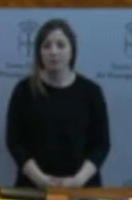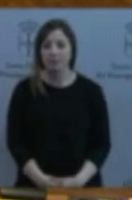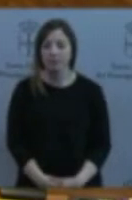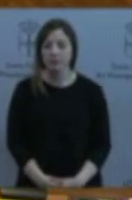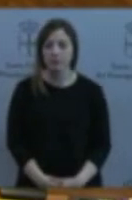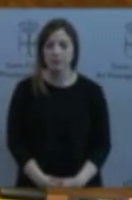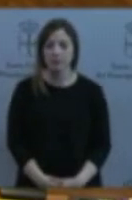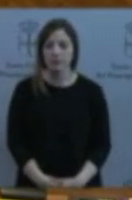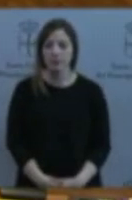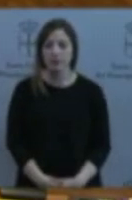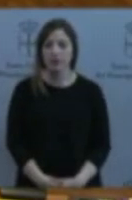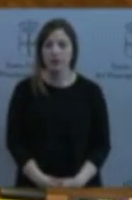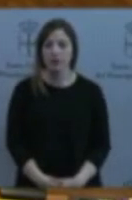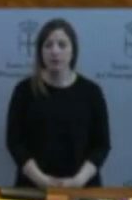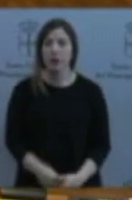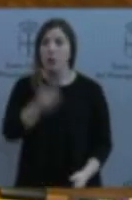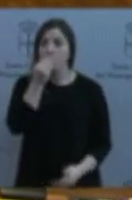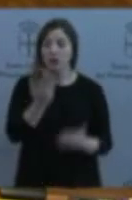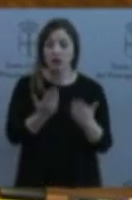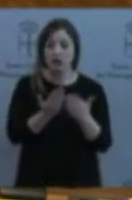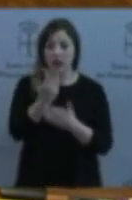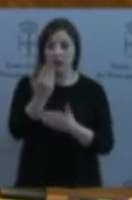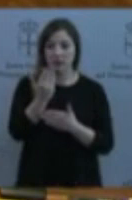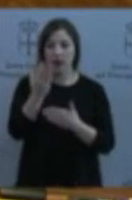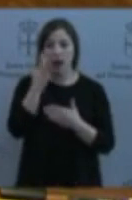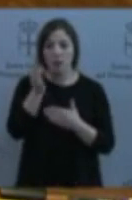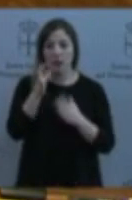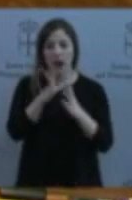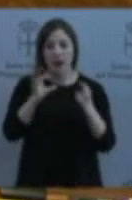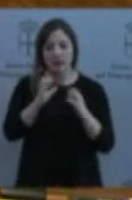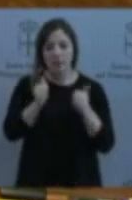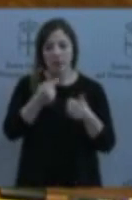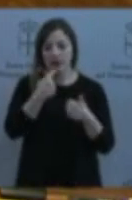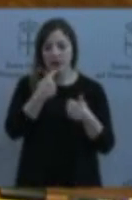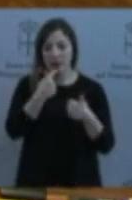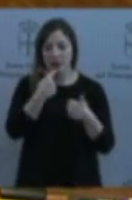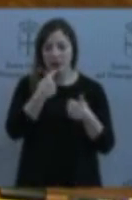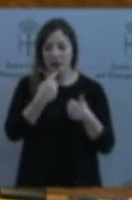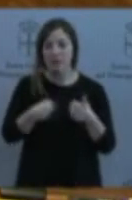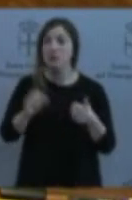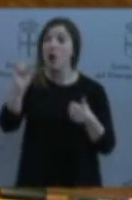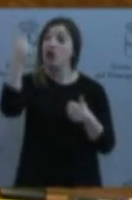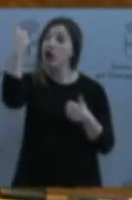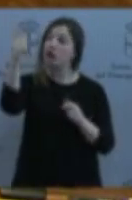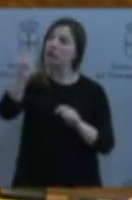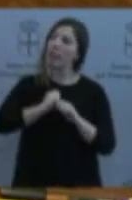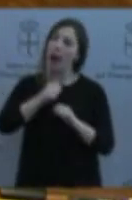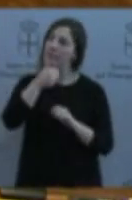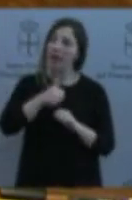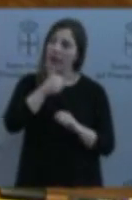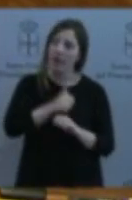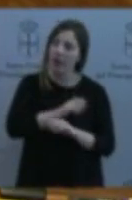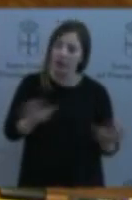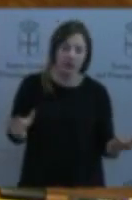Buenos días. La verdad que dan ganas de empezar diciendo aquello del chiste de Eugenio de Dios dame paciencia, pero ya. Porque los comentarios que hemos